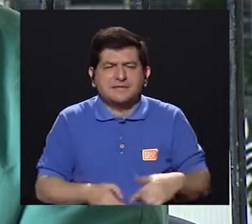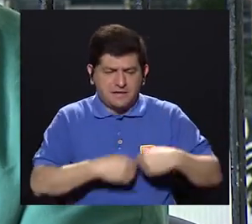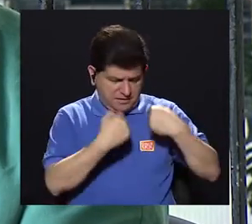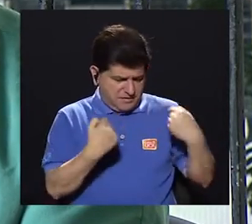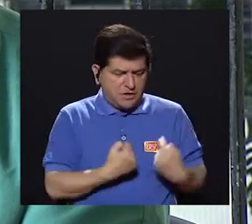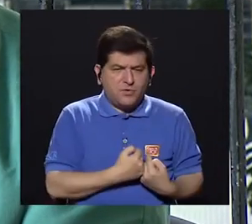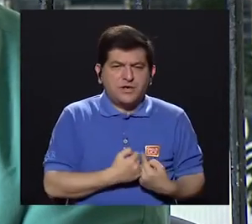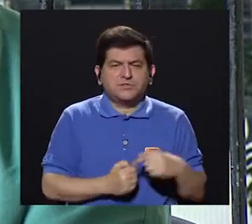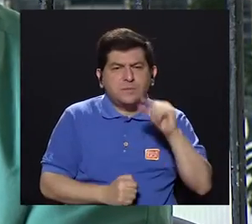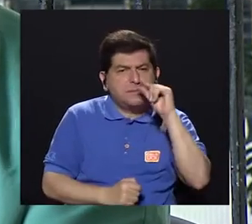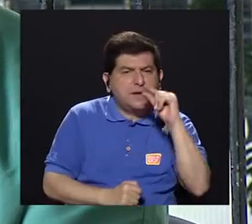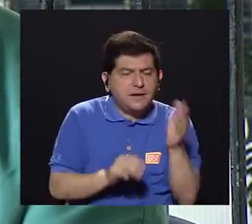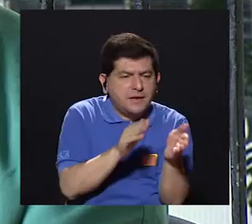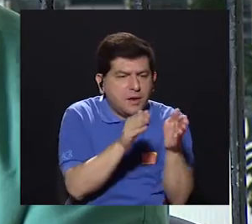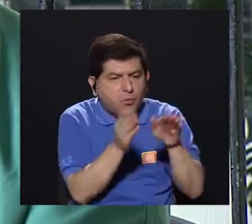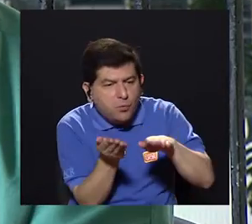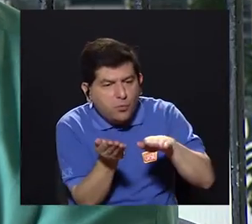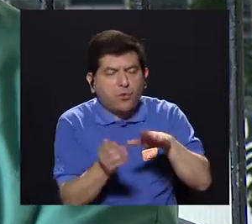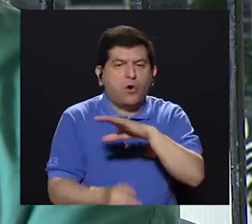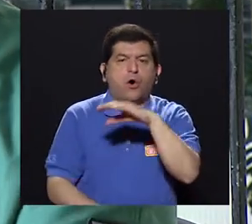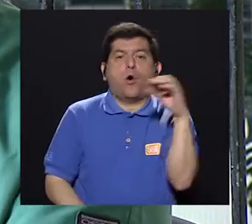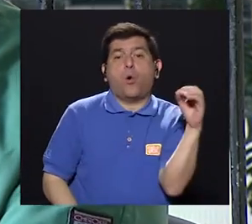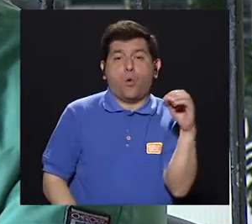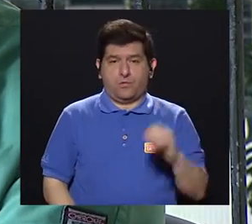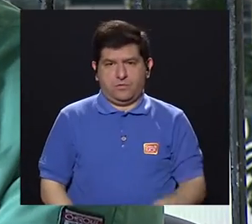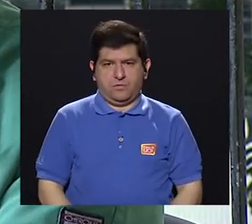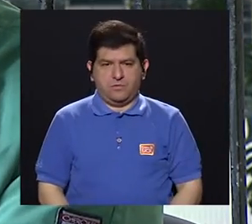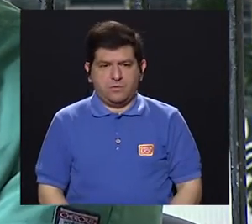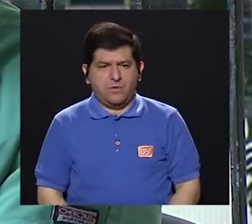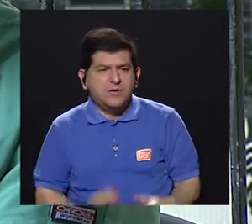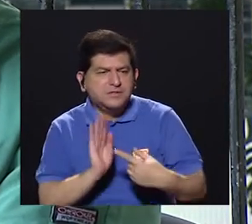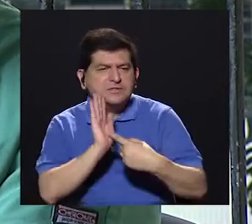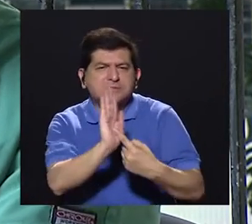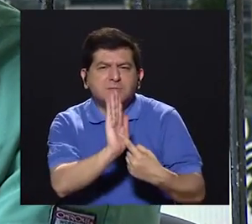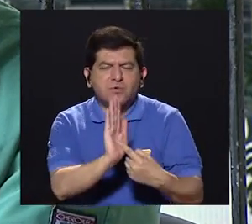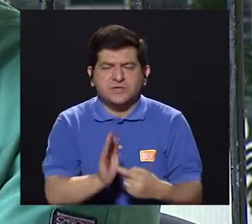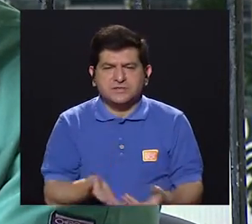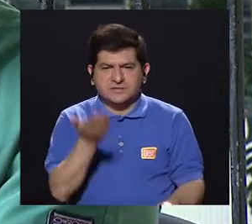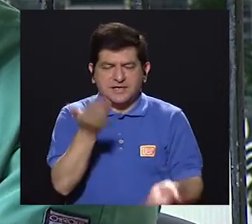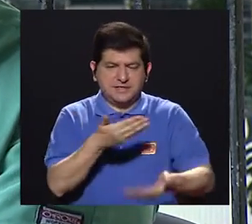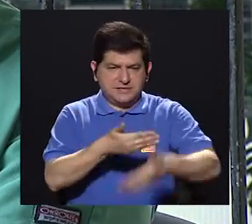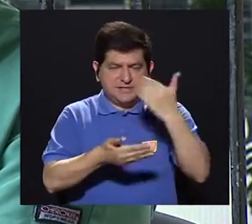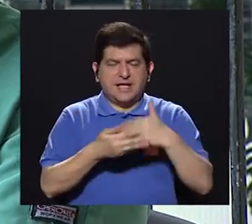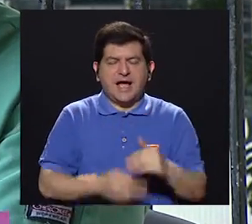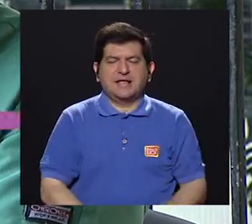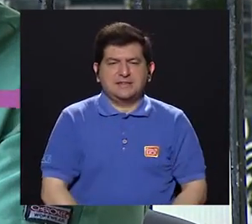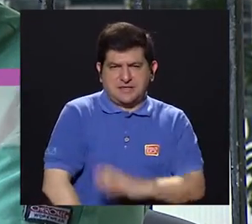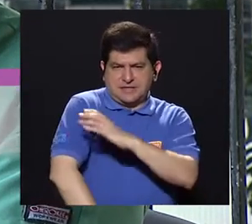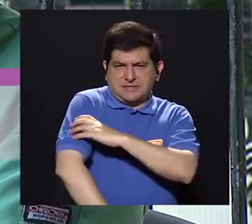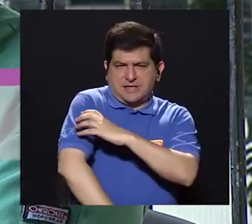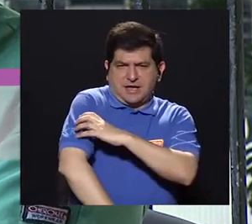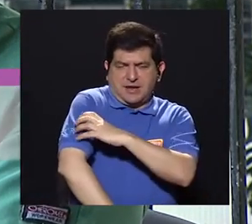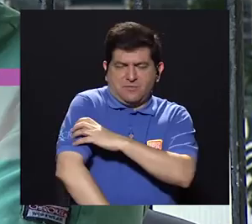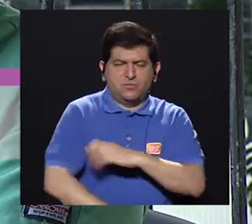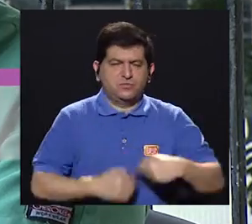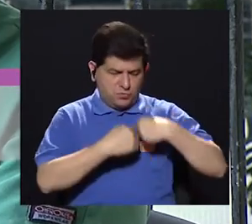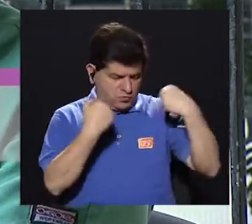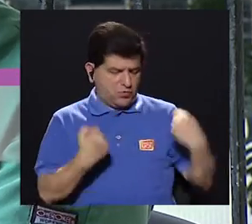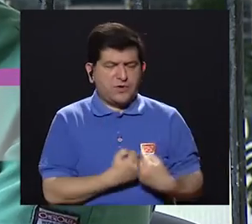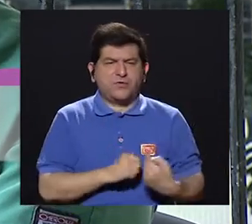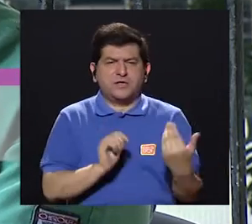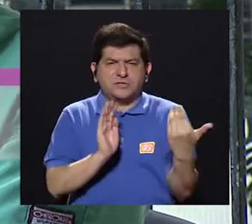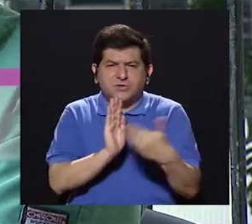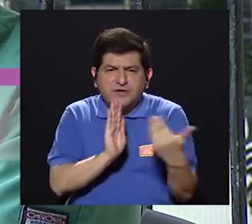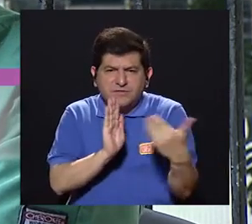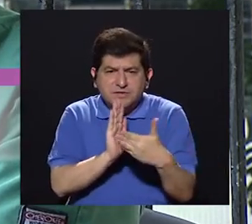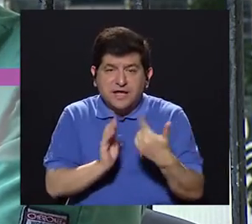murió. O a veces hay una manifestación que antes de que el músculo cardíaco muera,